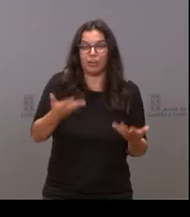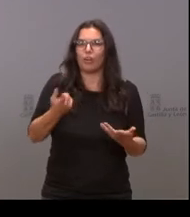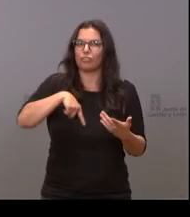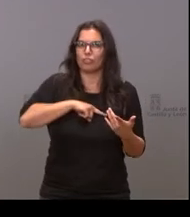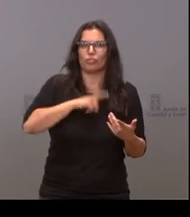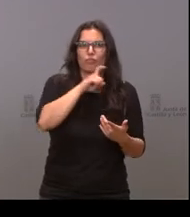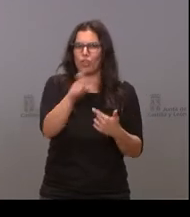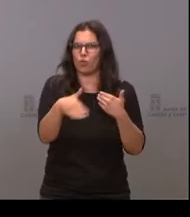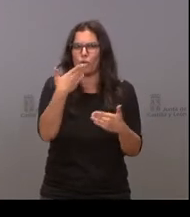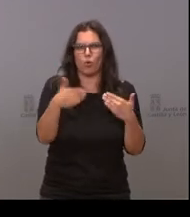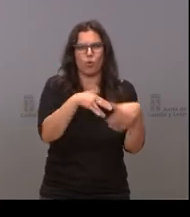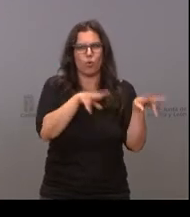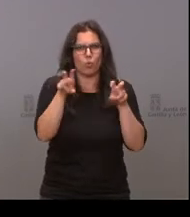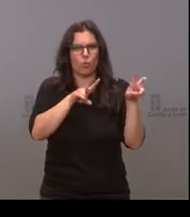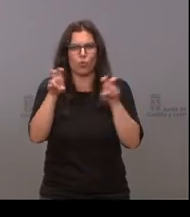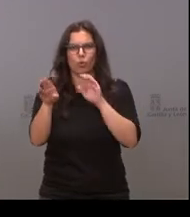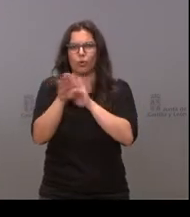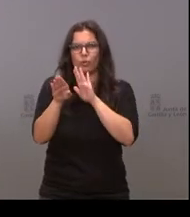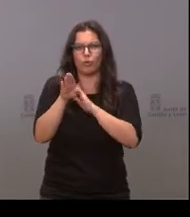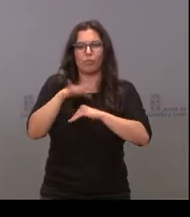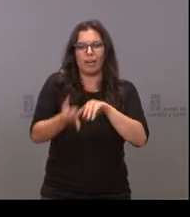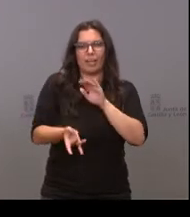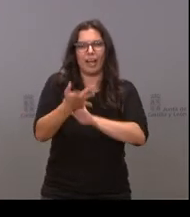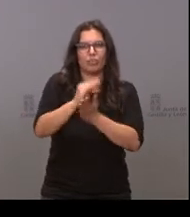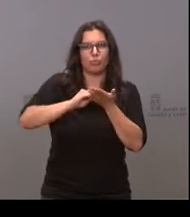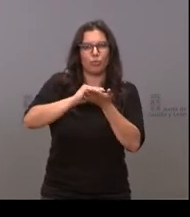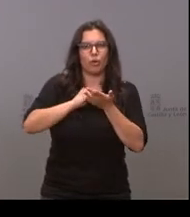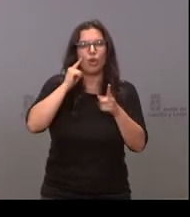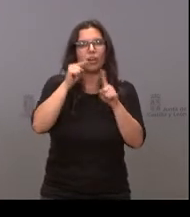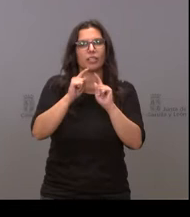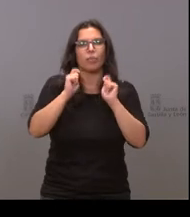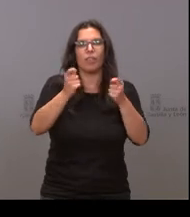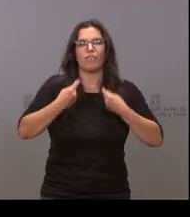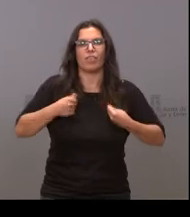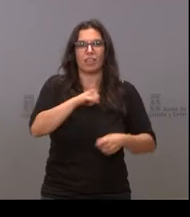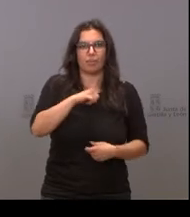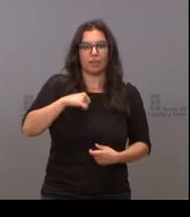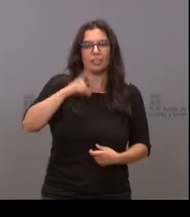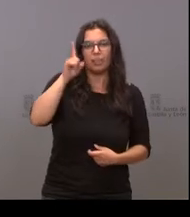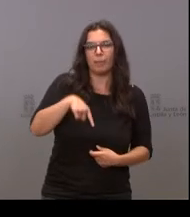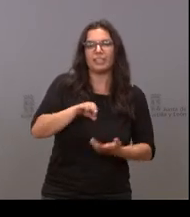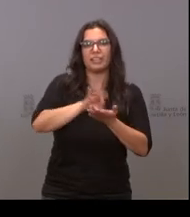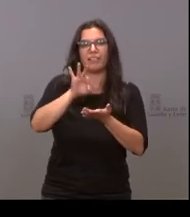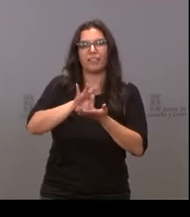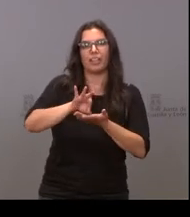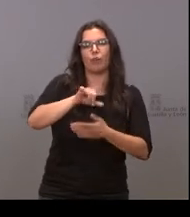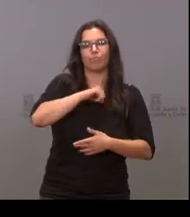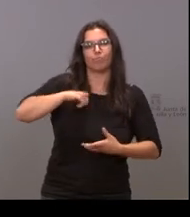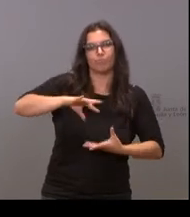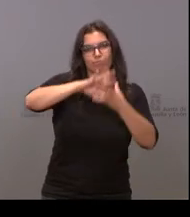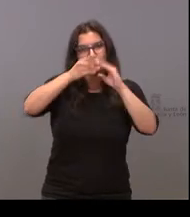fundación intras para generar soluciones para la vida independiente así como para servicios personalizados y flexibles